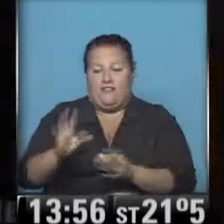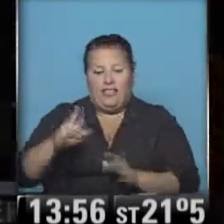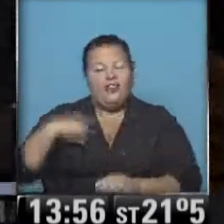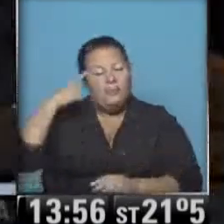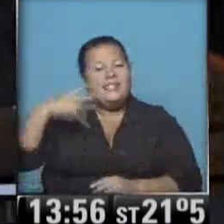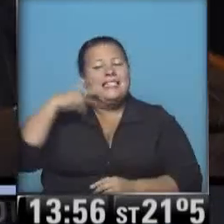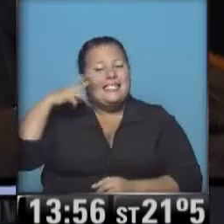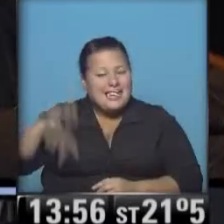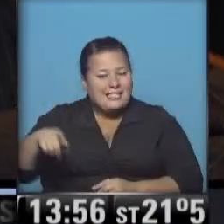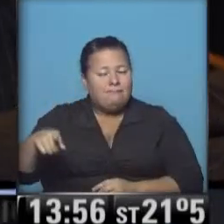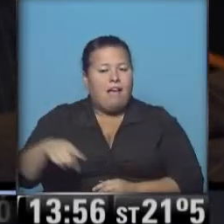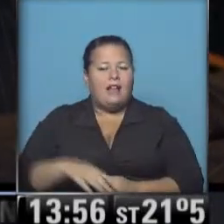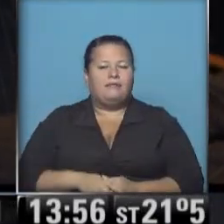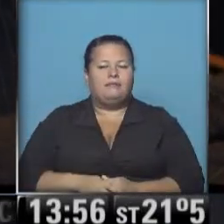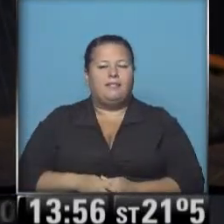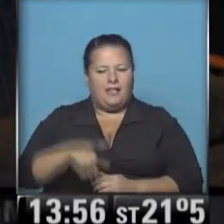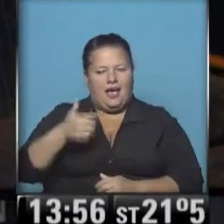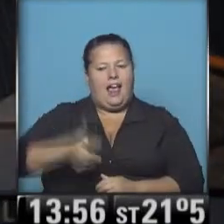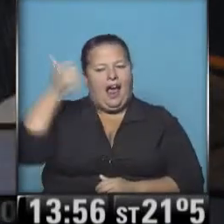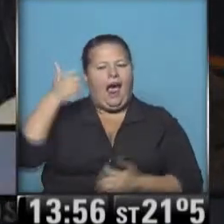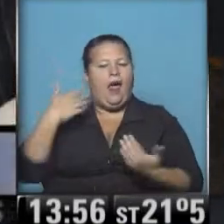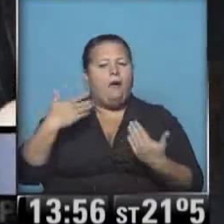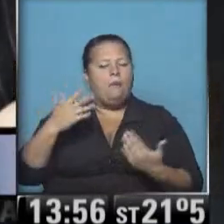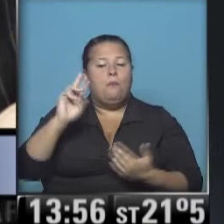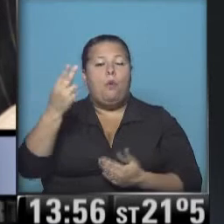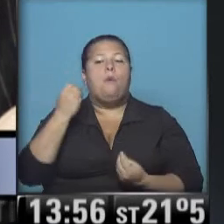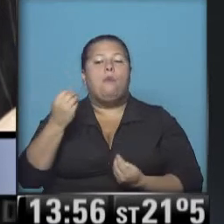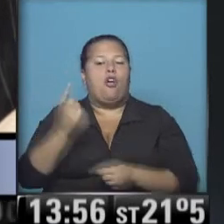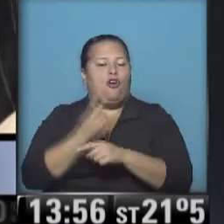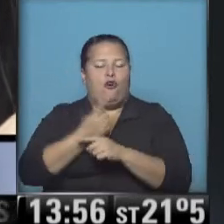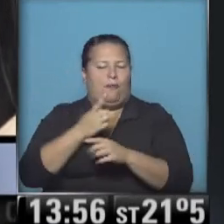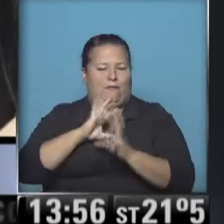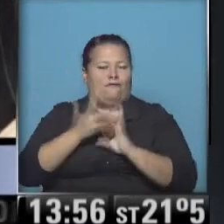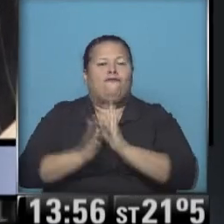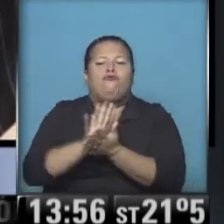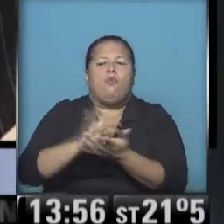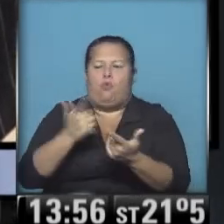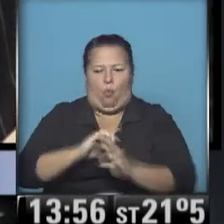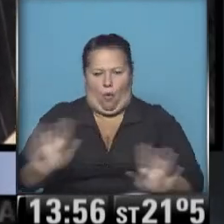newman tiene la ventaja para estar muerto porque no tenía posibilidad de defensa